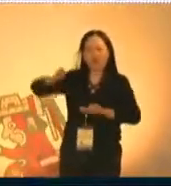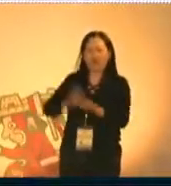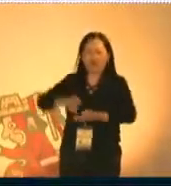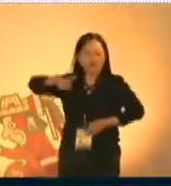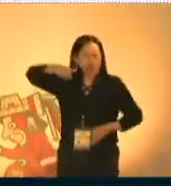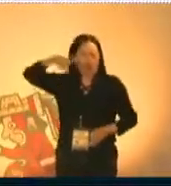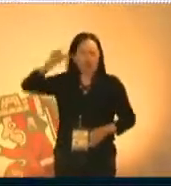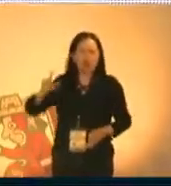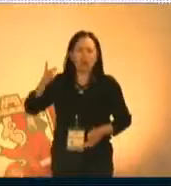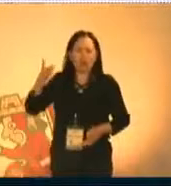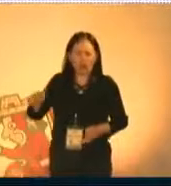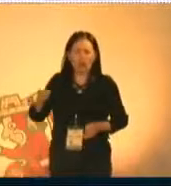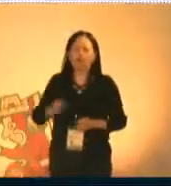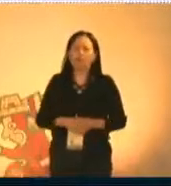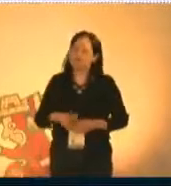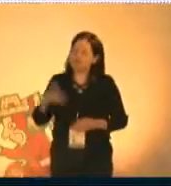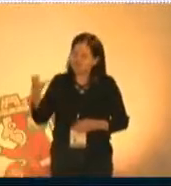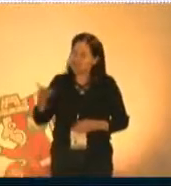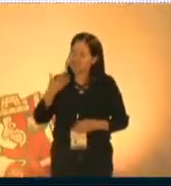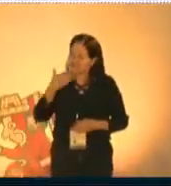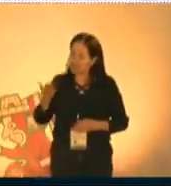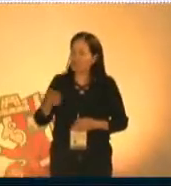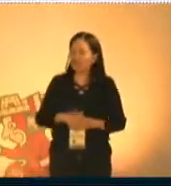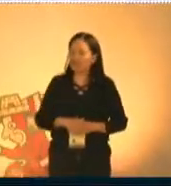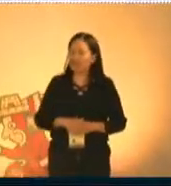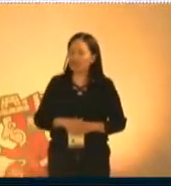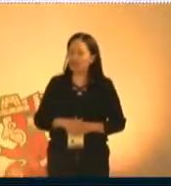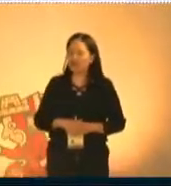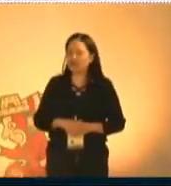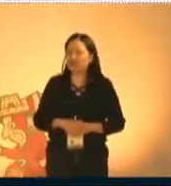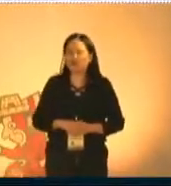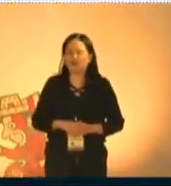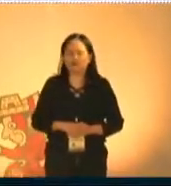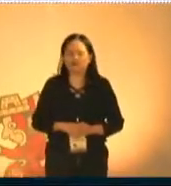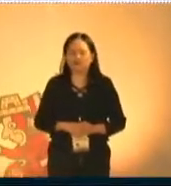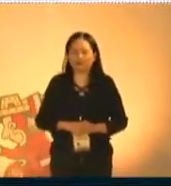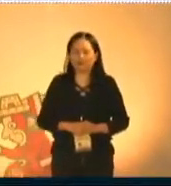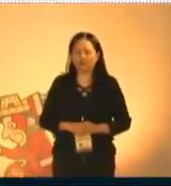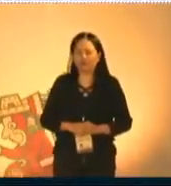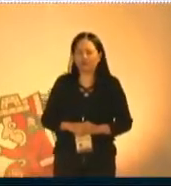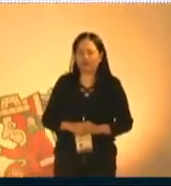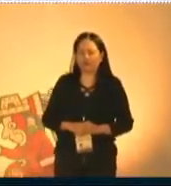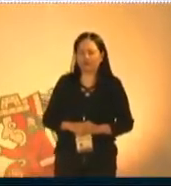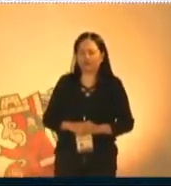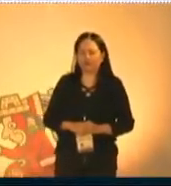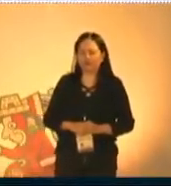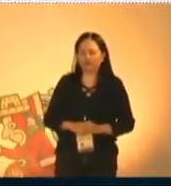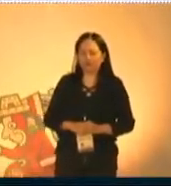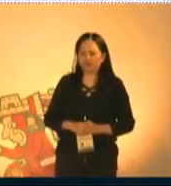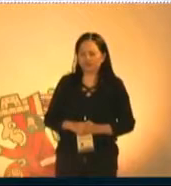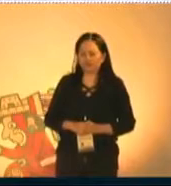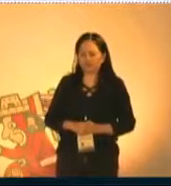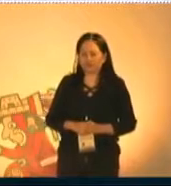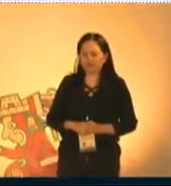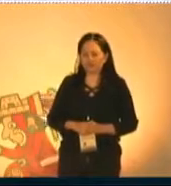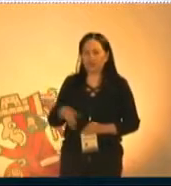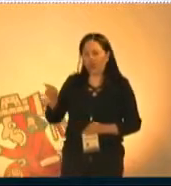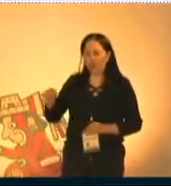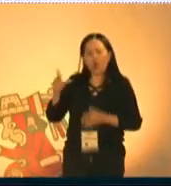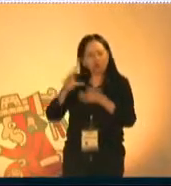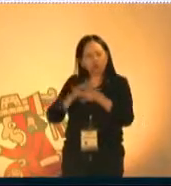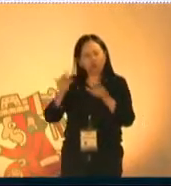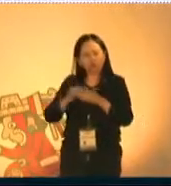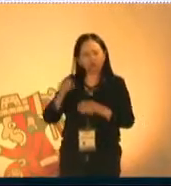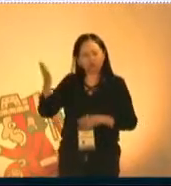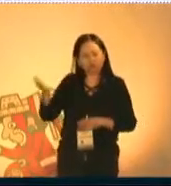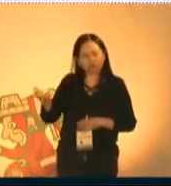repleta de ángel no totalmente bueno es un hombre que bolívar lo describe como la